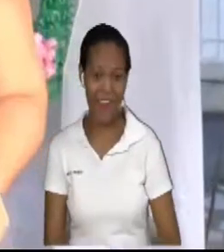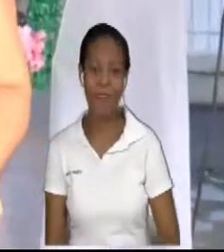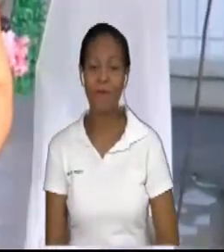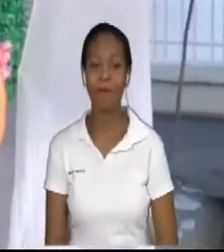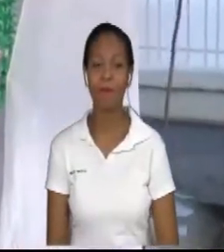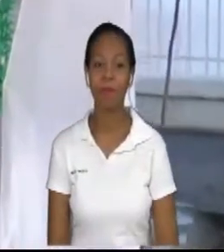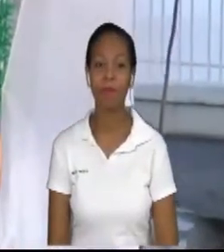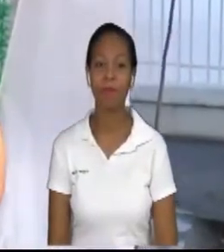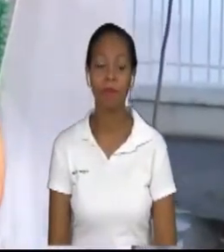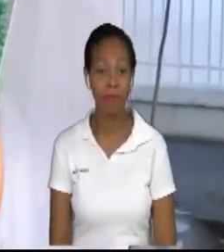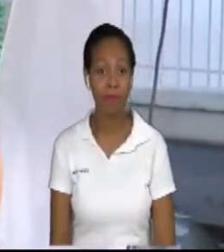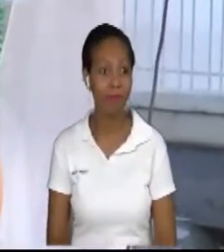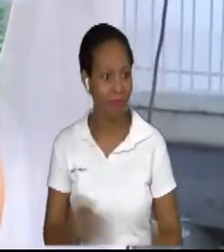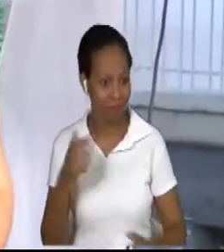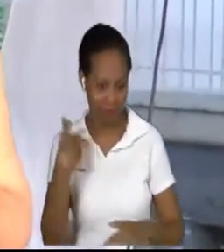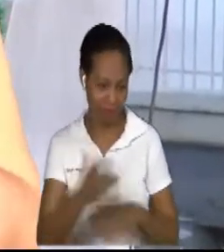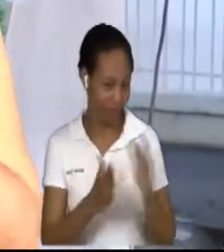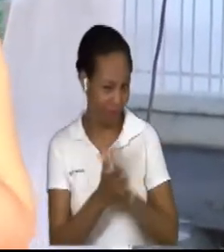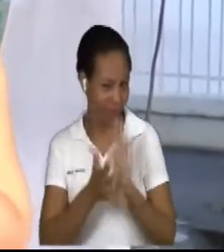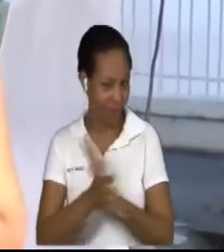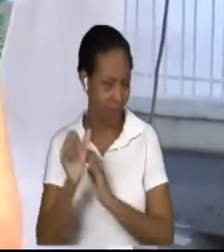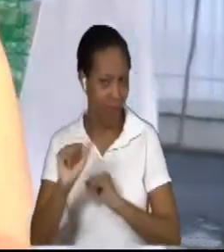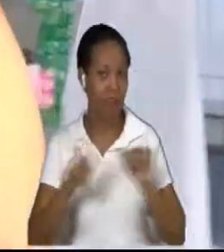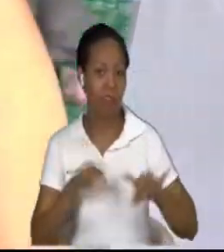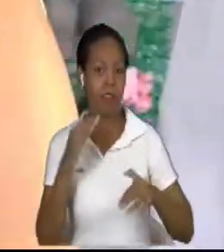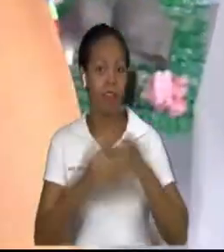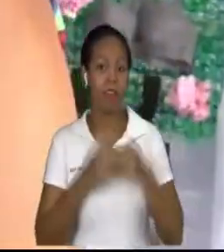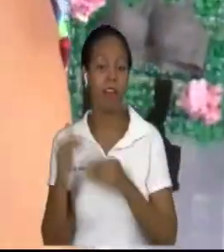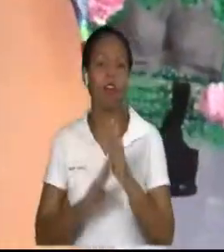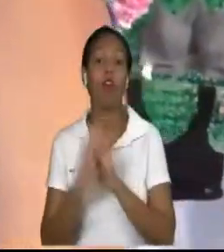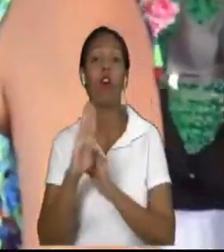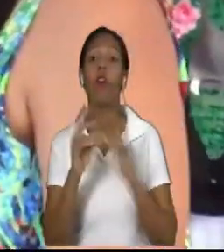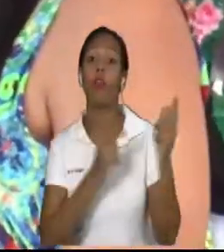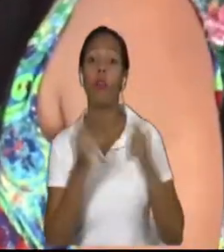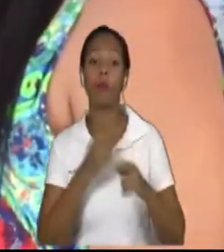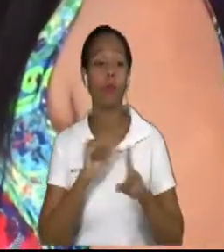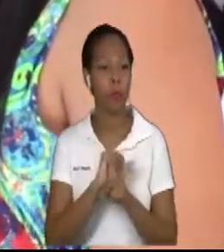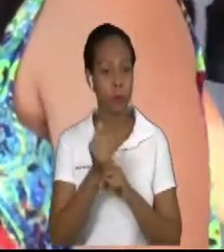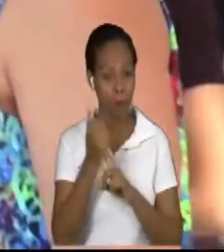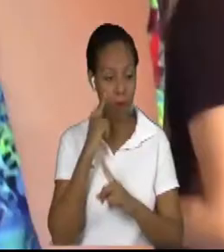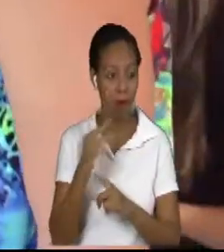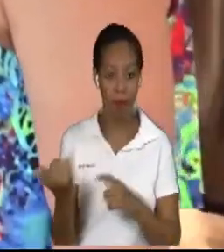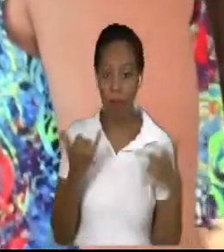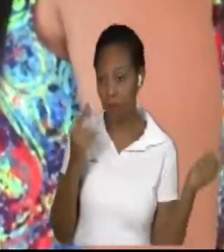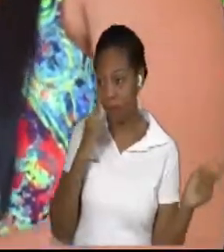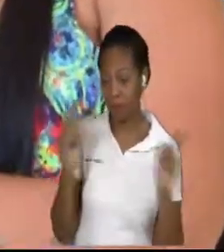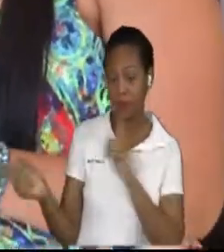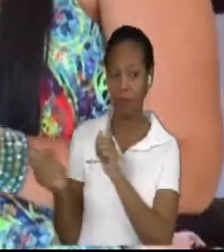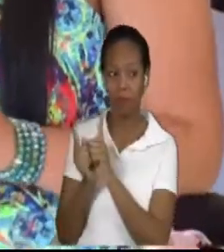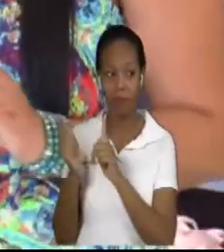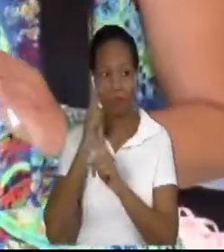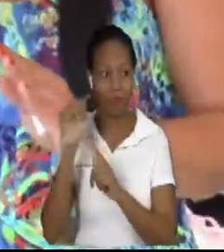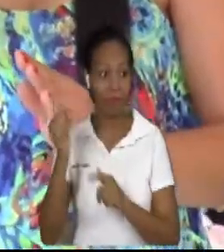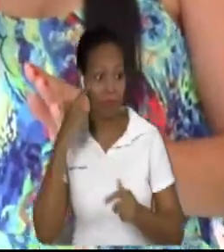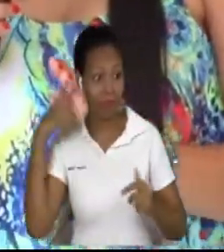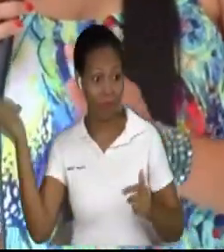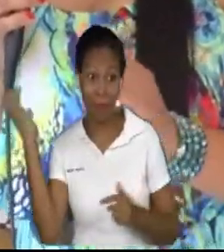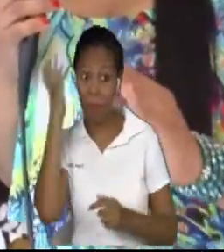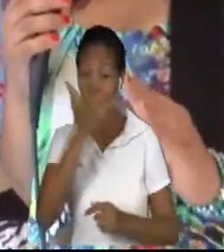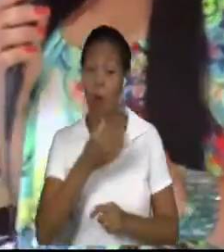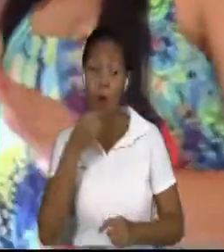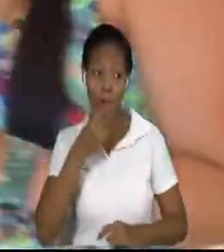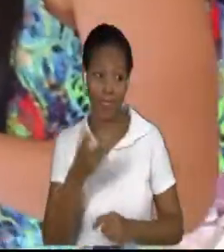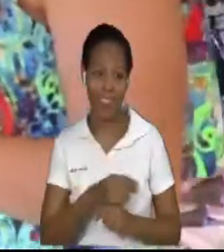seguiremos hablando con la Secretaria de Desarrollo Económico y Social, yo me voy a cruzar por aquí y les voy a mostrar este hermoso stand, el